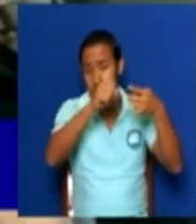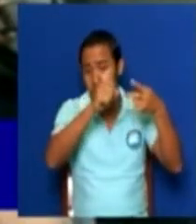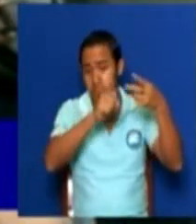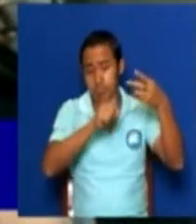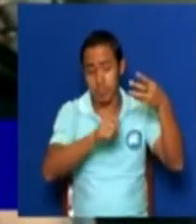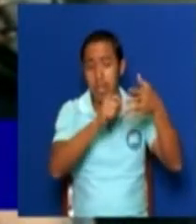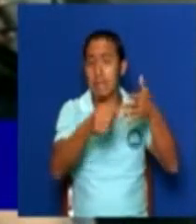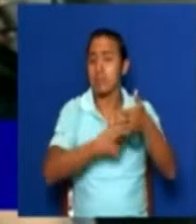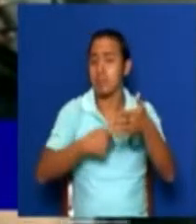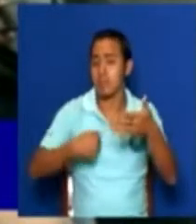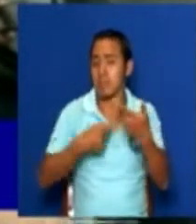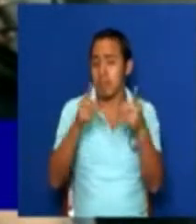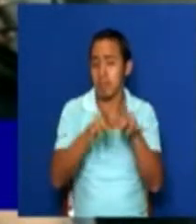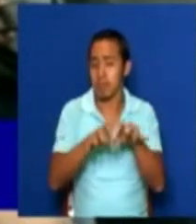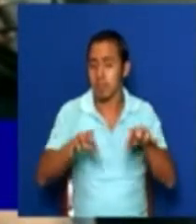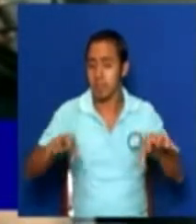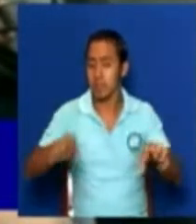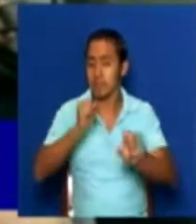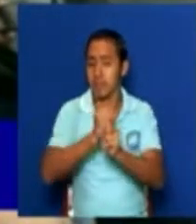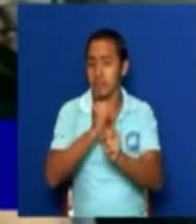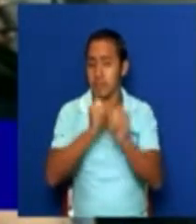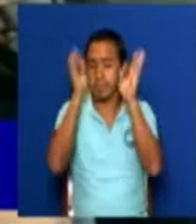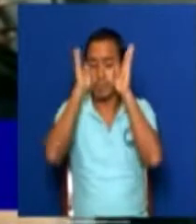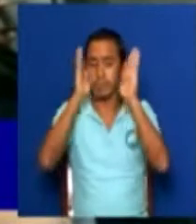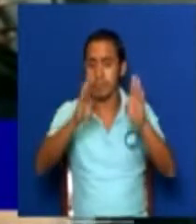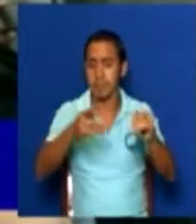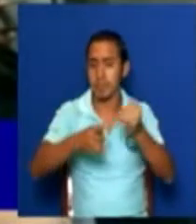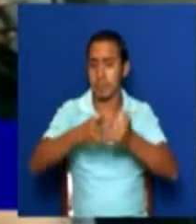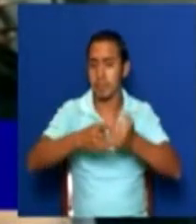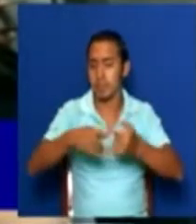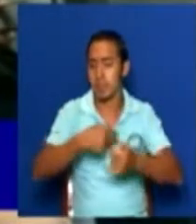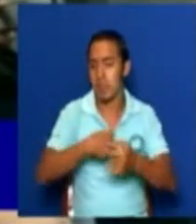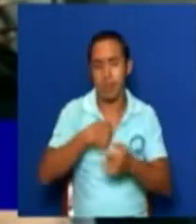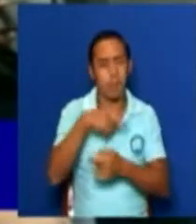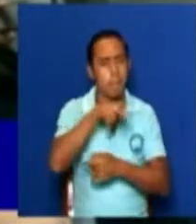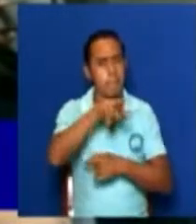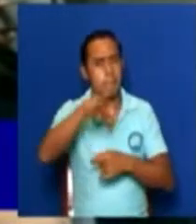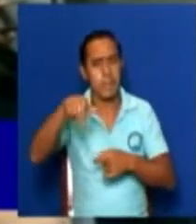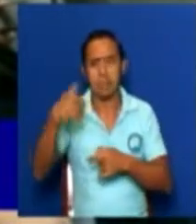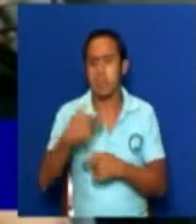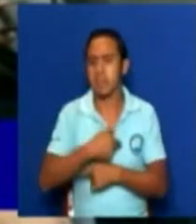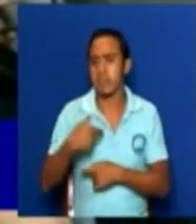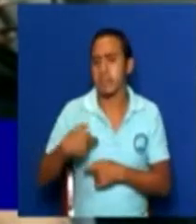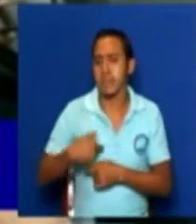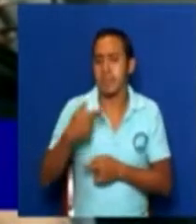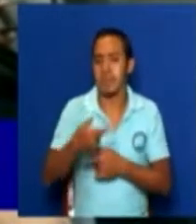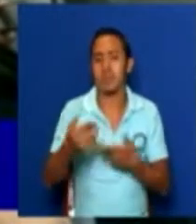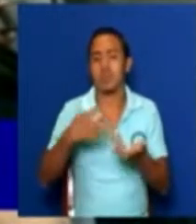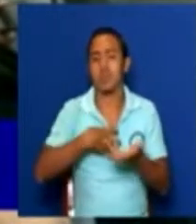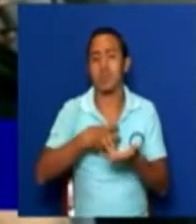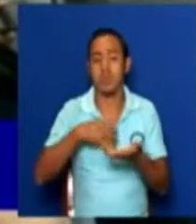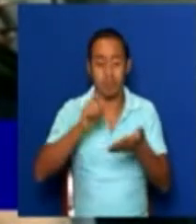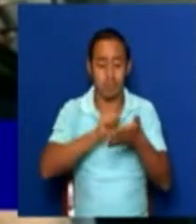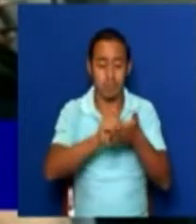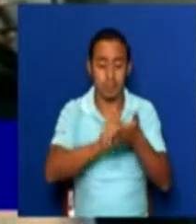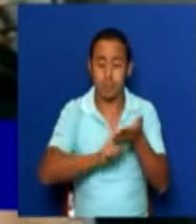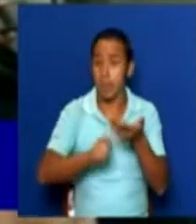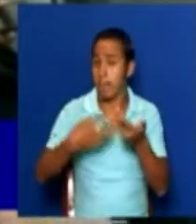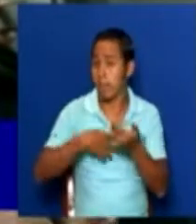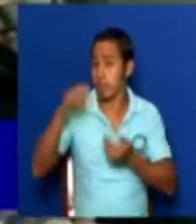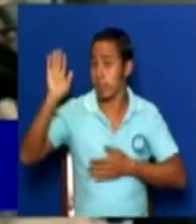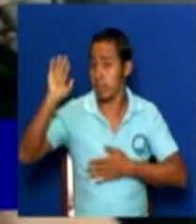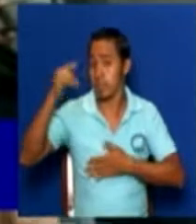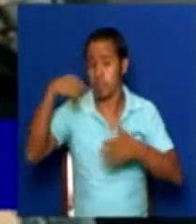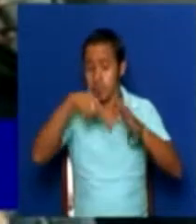la elaboración de la planificación con enfoque de género, misma que consiste precisamente en la definición de compromisos y metas en respuesta